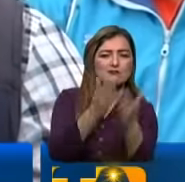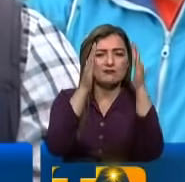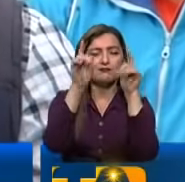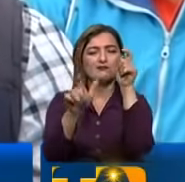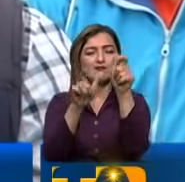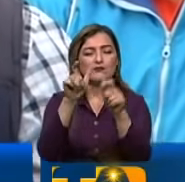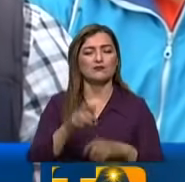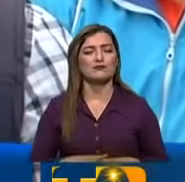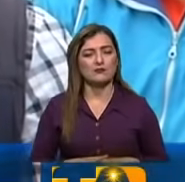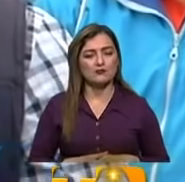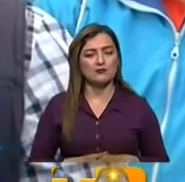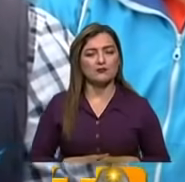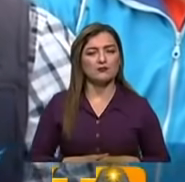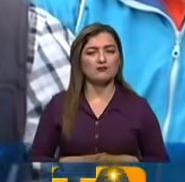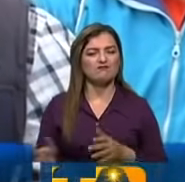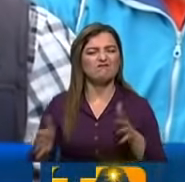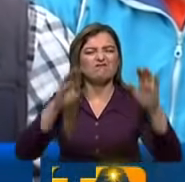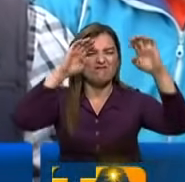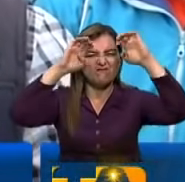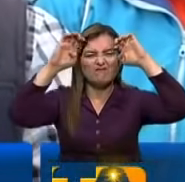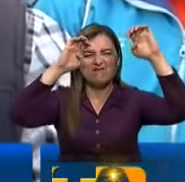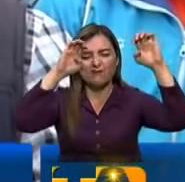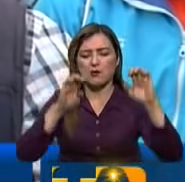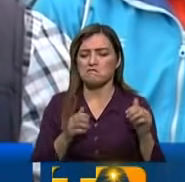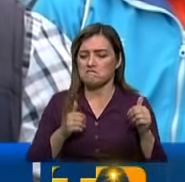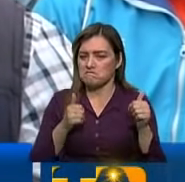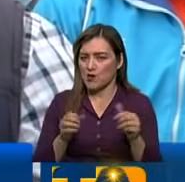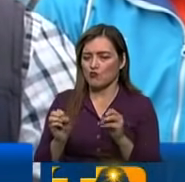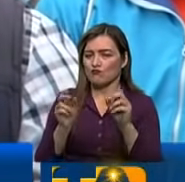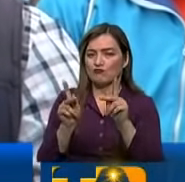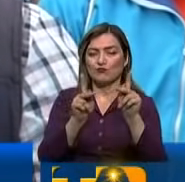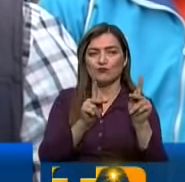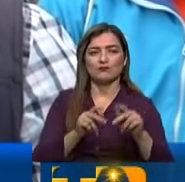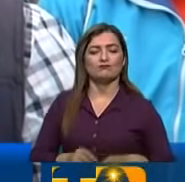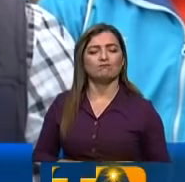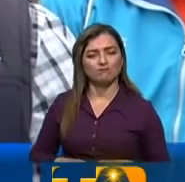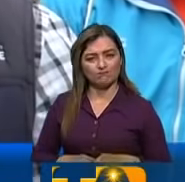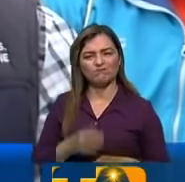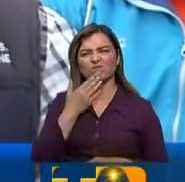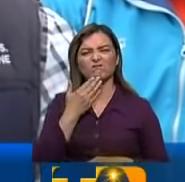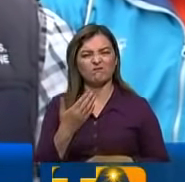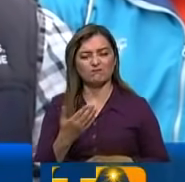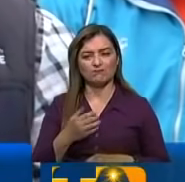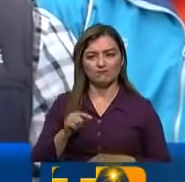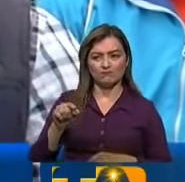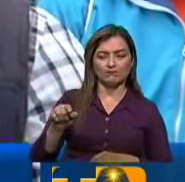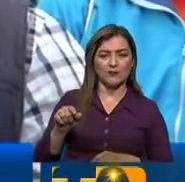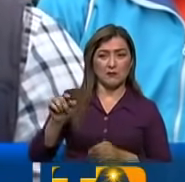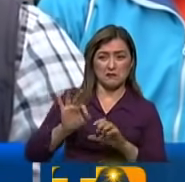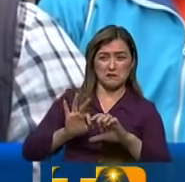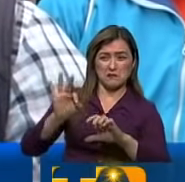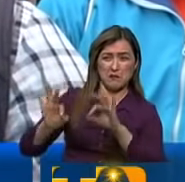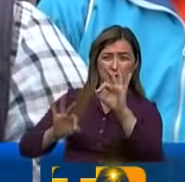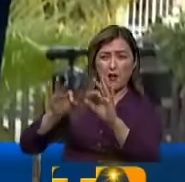de estrategia va a ser de una forma dinámica. Nosotros lo llamamos hotspot. Donde se mueve el virus, nos vamos a movilizar y